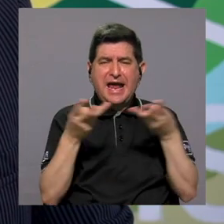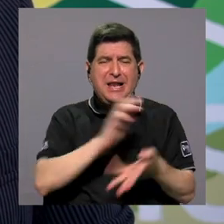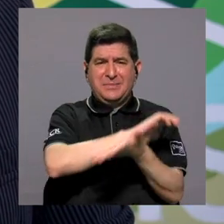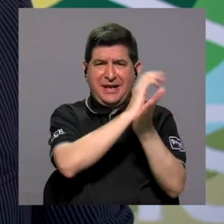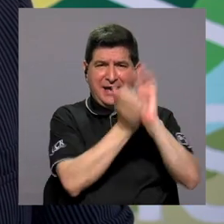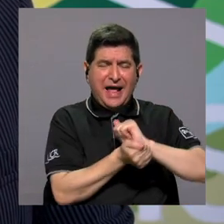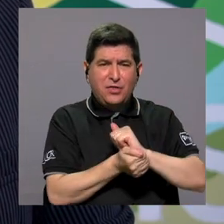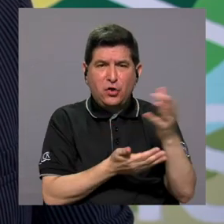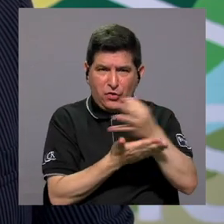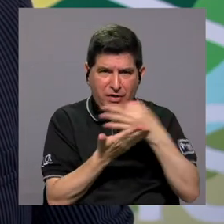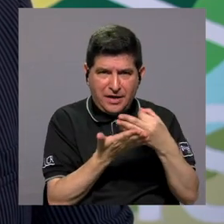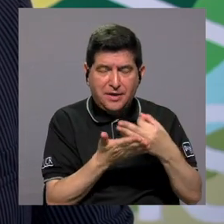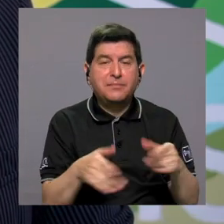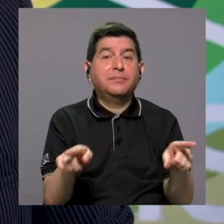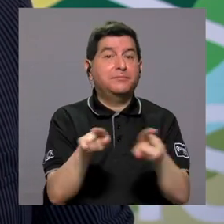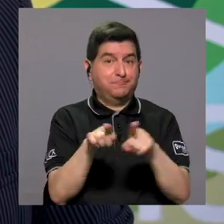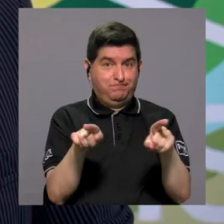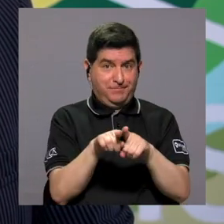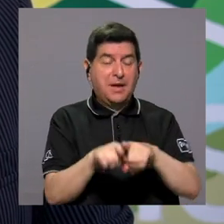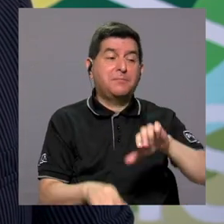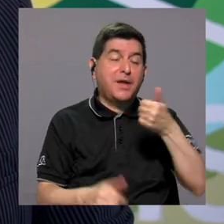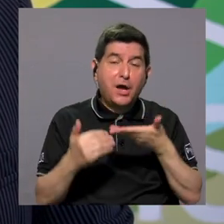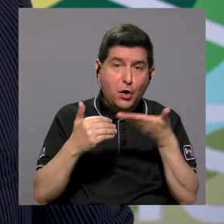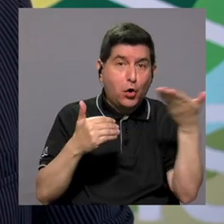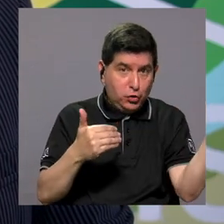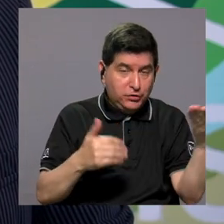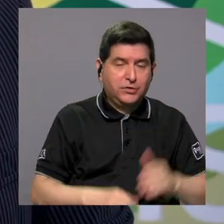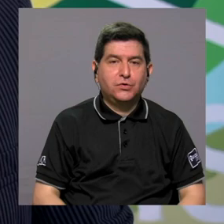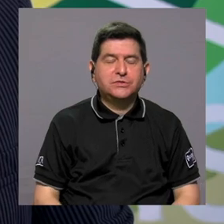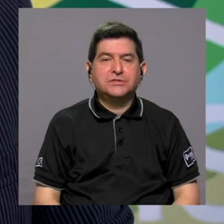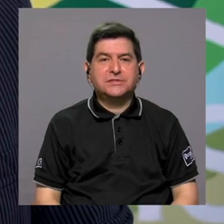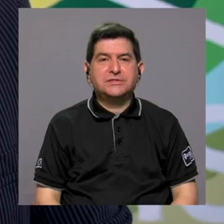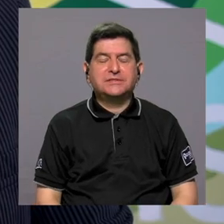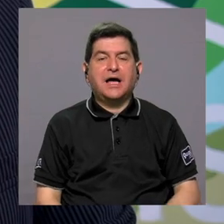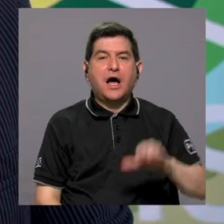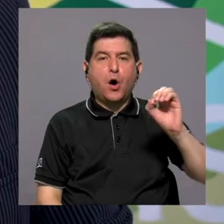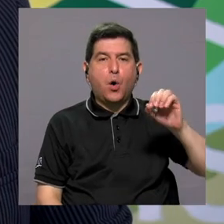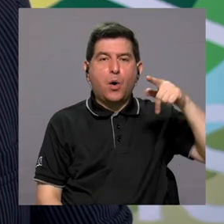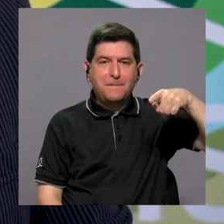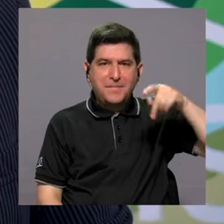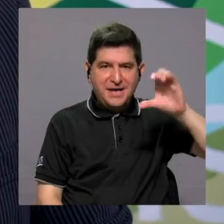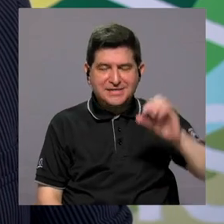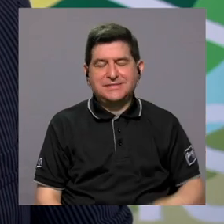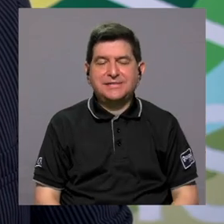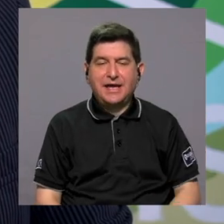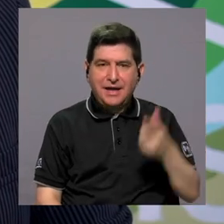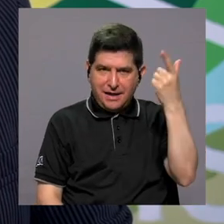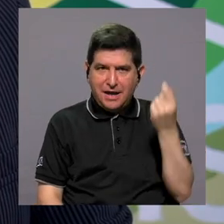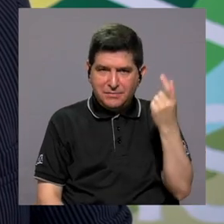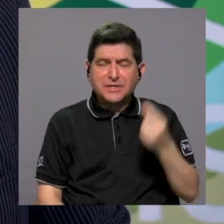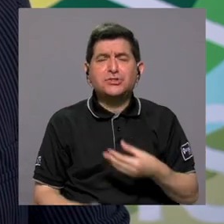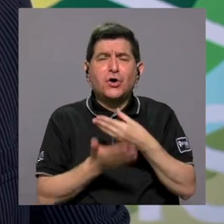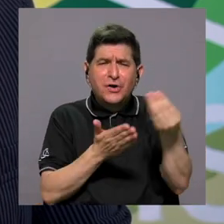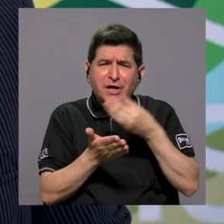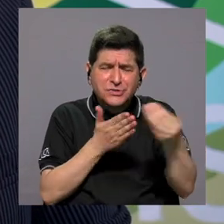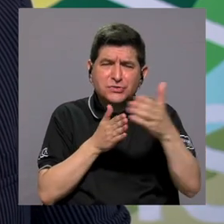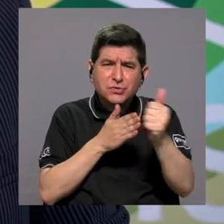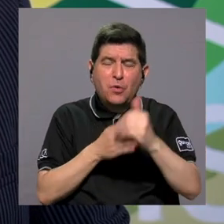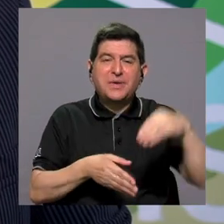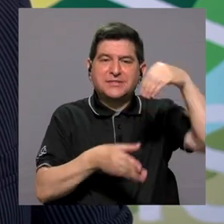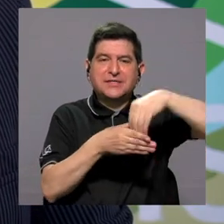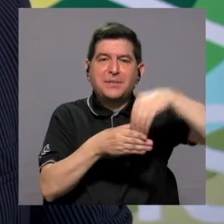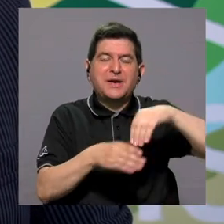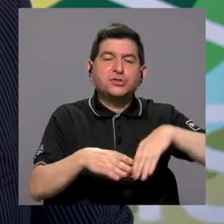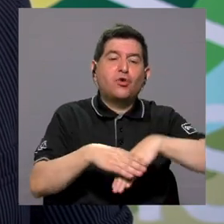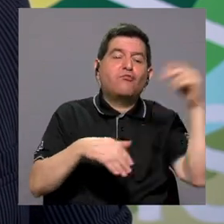cambiario y hay otra cosa también que las operadoras de pensiones están comprando también muchísimos dólares para invertir